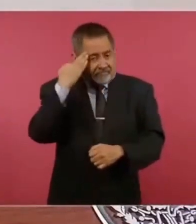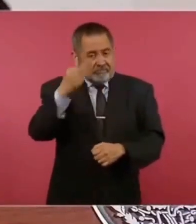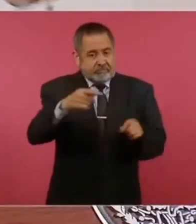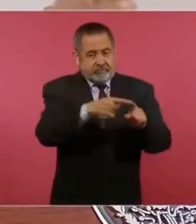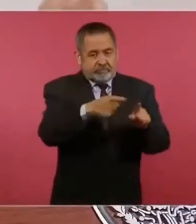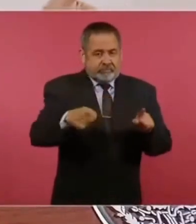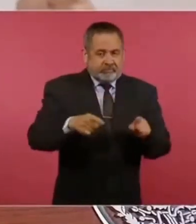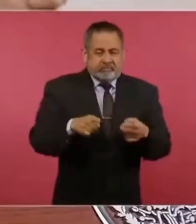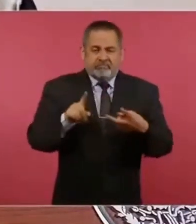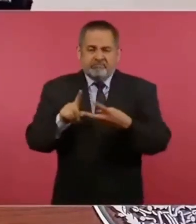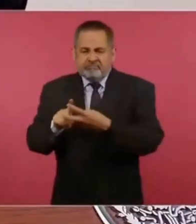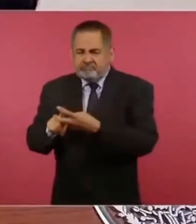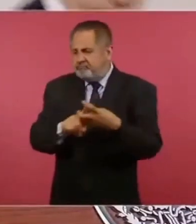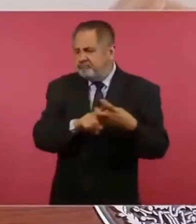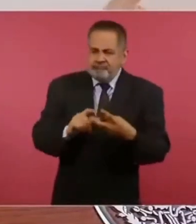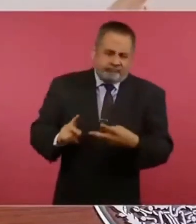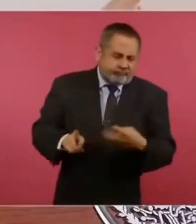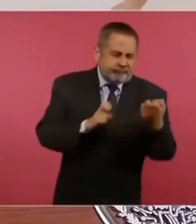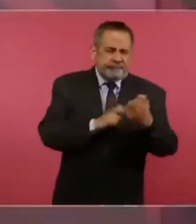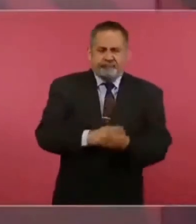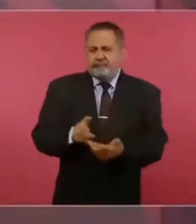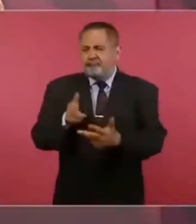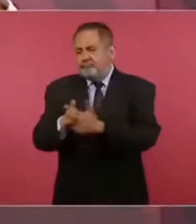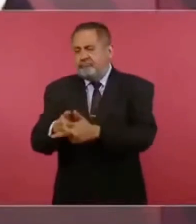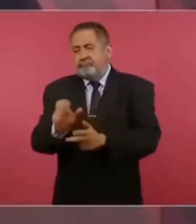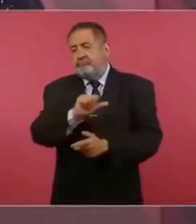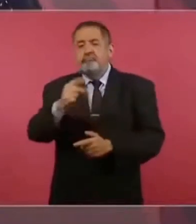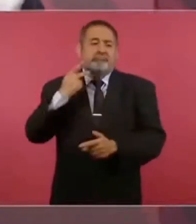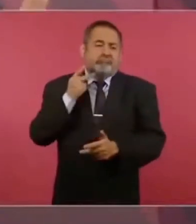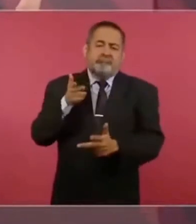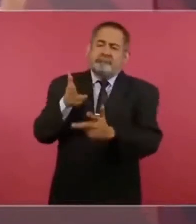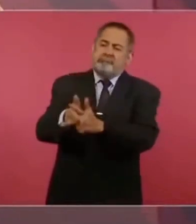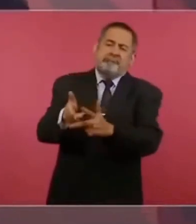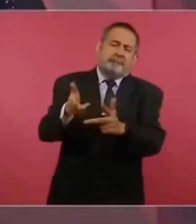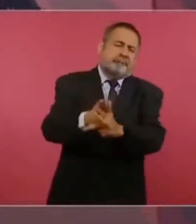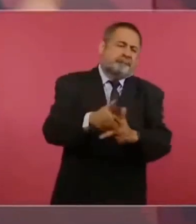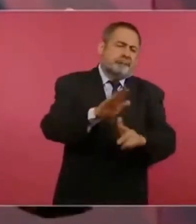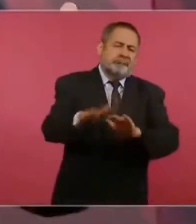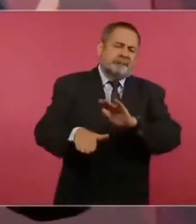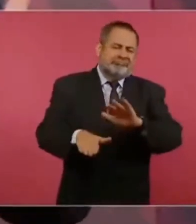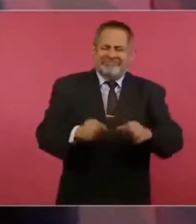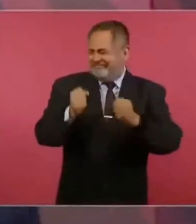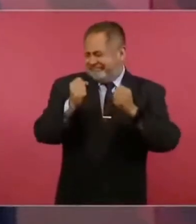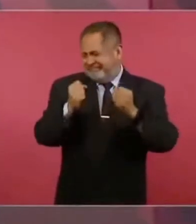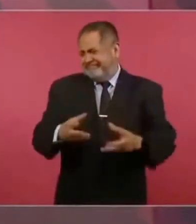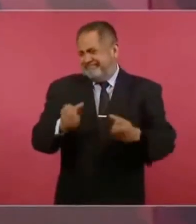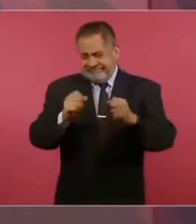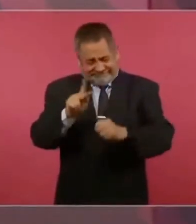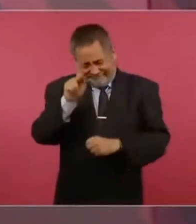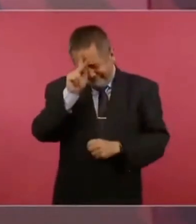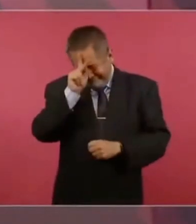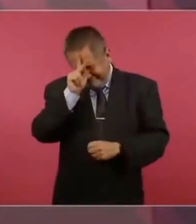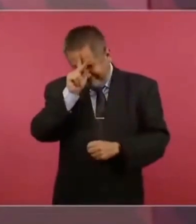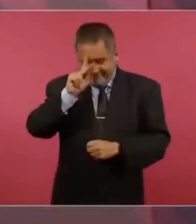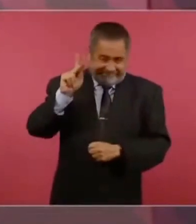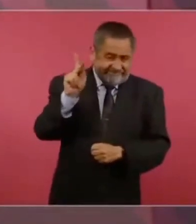de secuestros, de asesinatos políticos, de asesinatos de todo tipo.